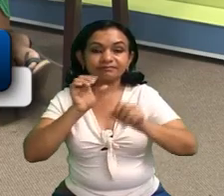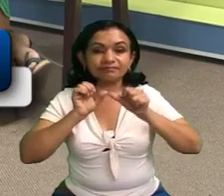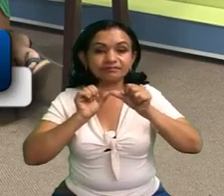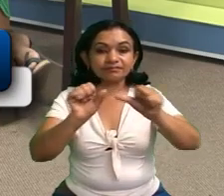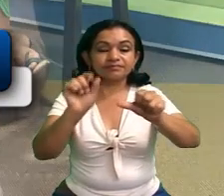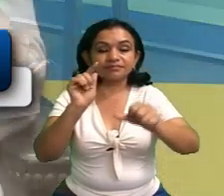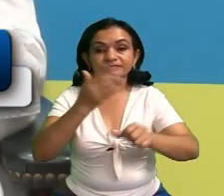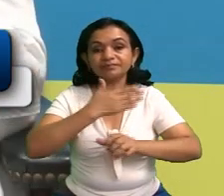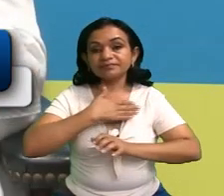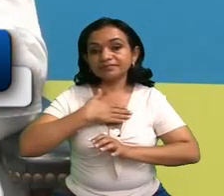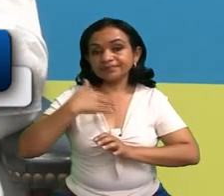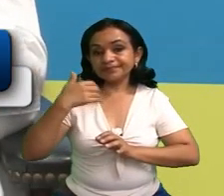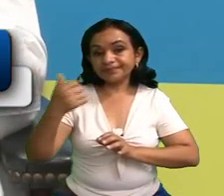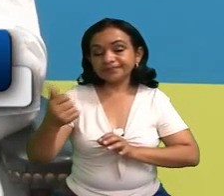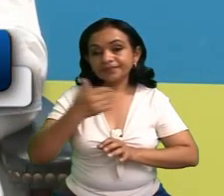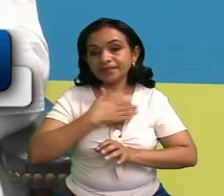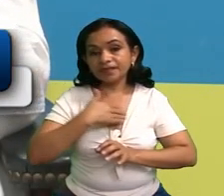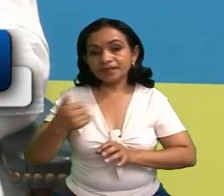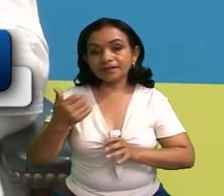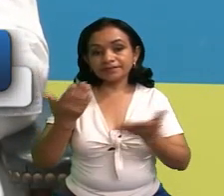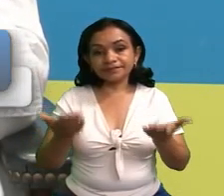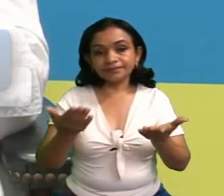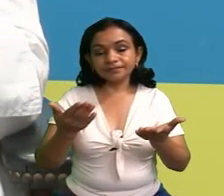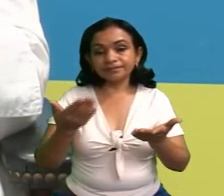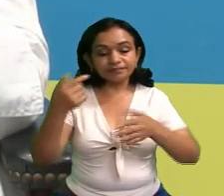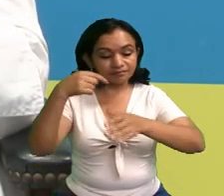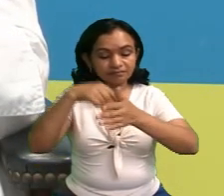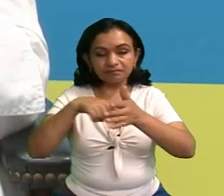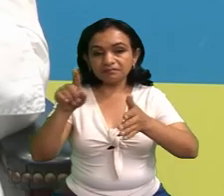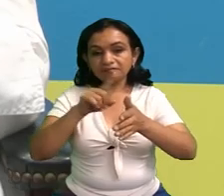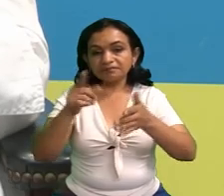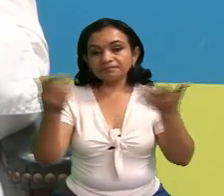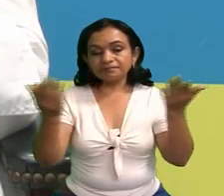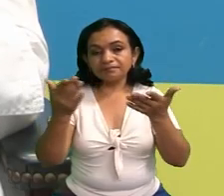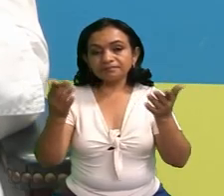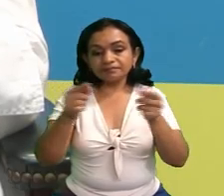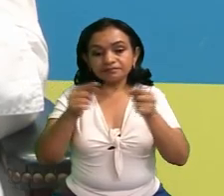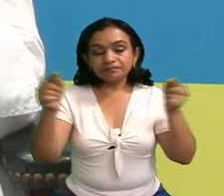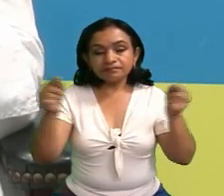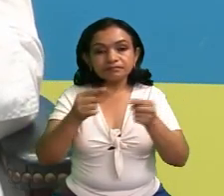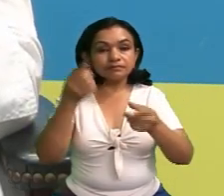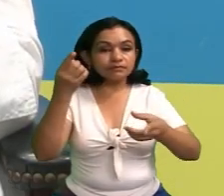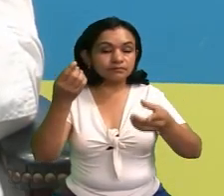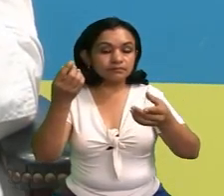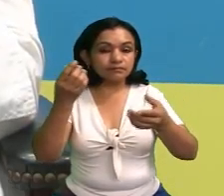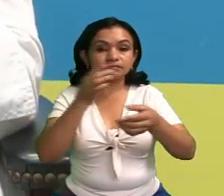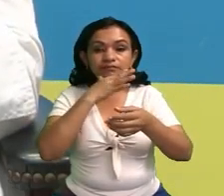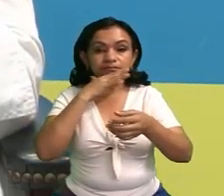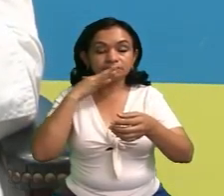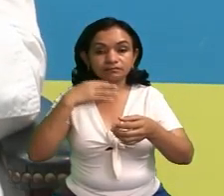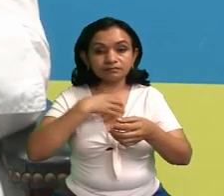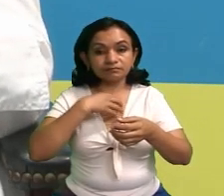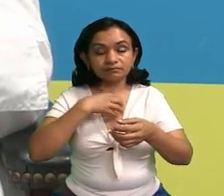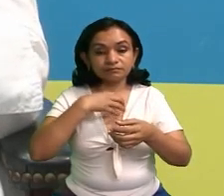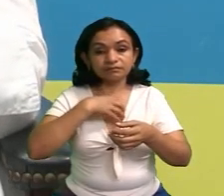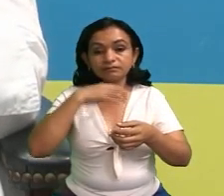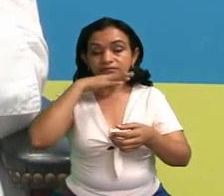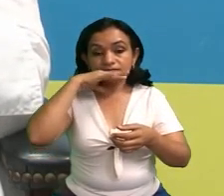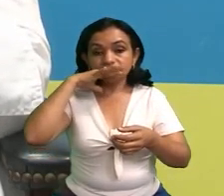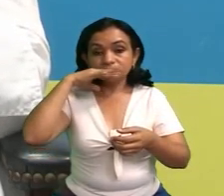a mejorar la estría en cuanto a profundidad y en cuanto a tamaño, dependiendo del color que tengan, ¿verdad?